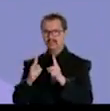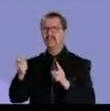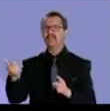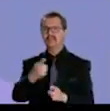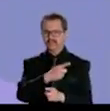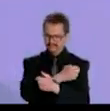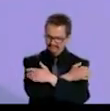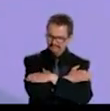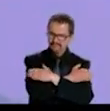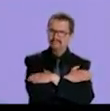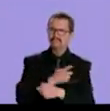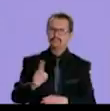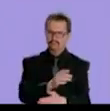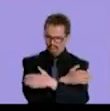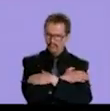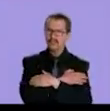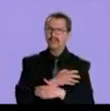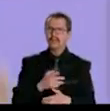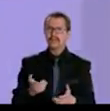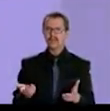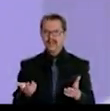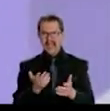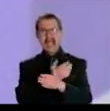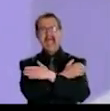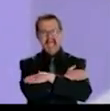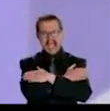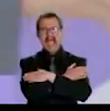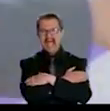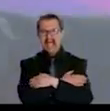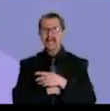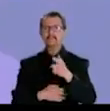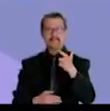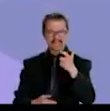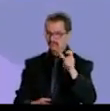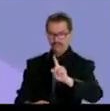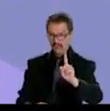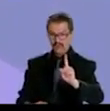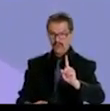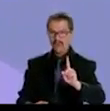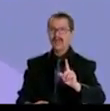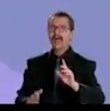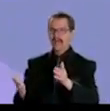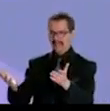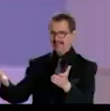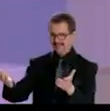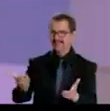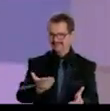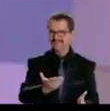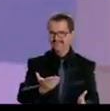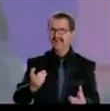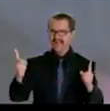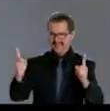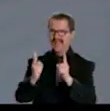Dáselo, pues. Mira, abrazos, no balazos. Dale un abrazo. Mira. Dale un abrazo Y aquí también, también a además, él, para que voy